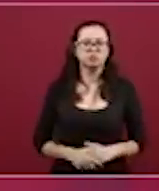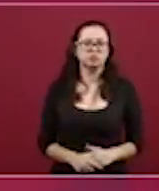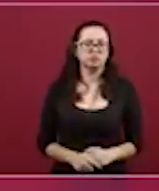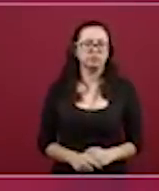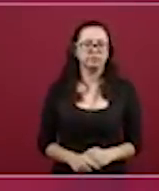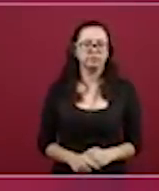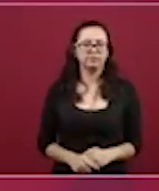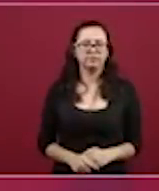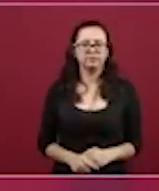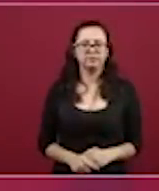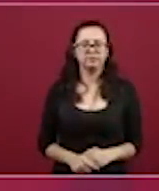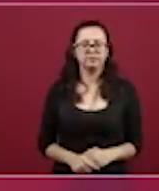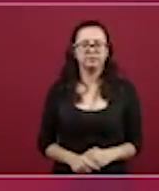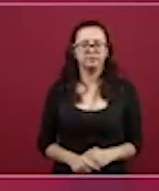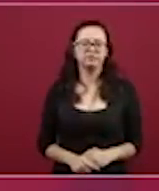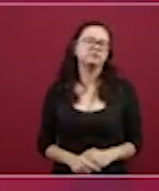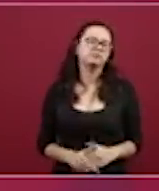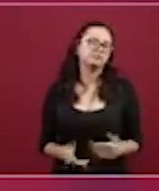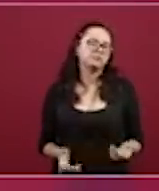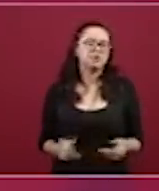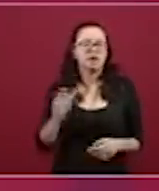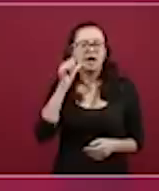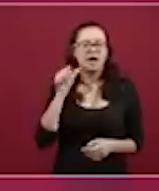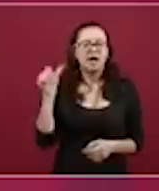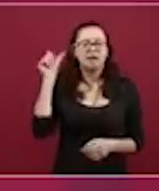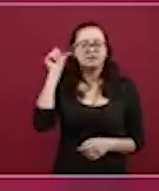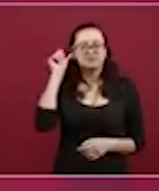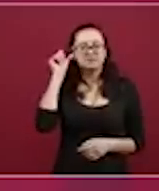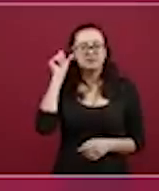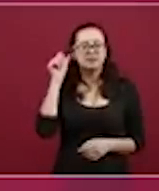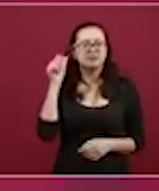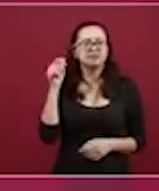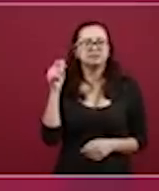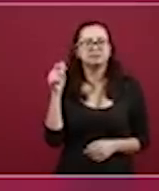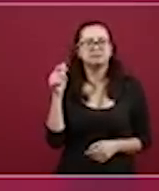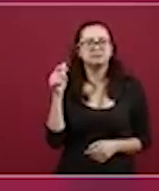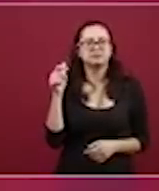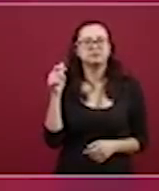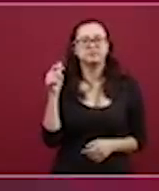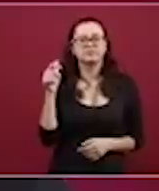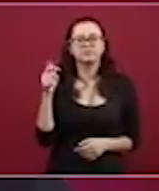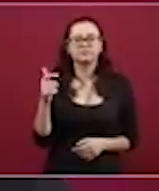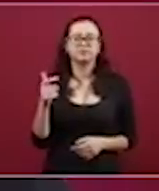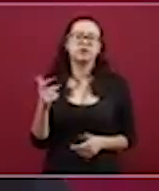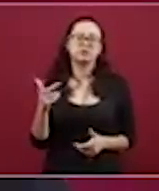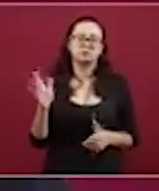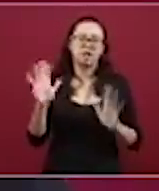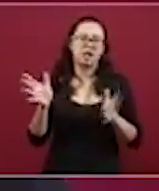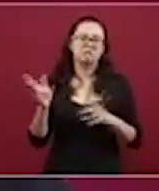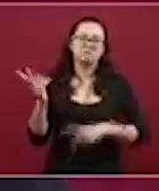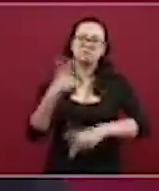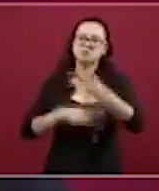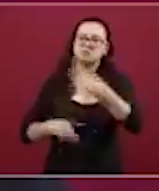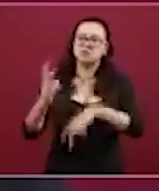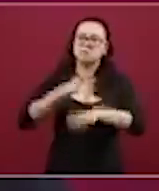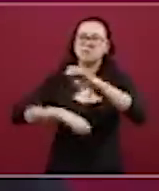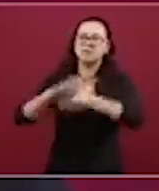Ayer, por ejemplo, se hizo una reunión con todos los proveedores de medicinas